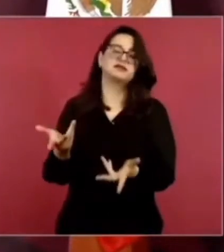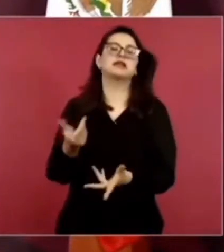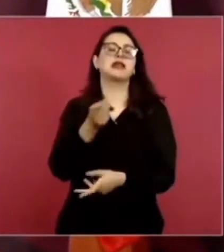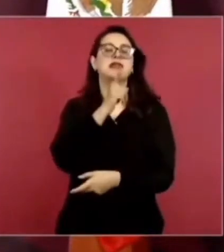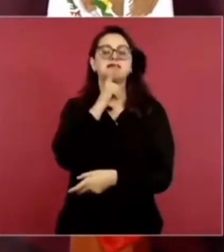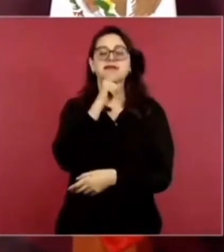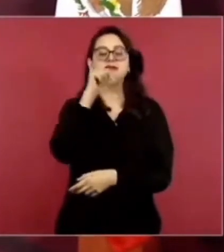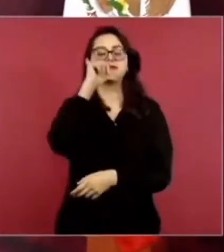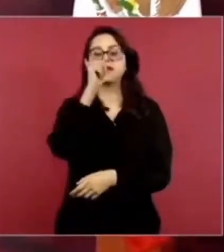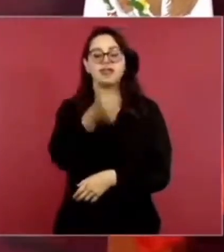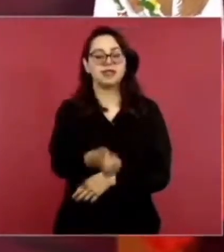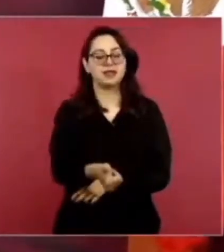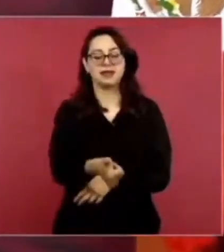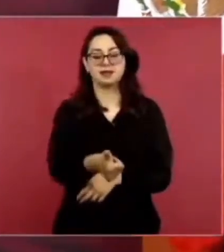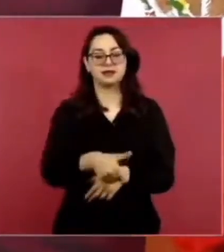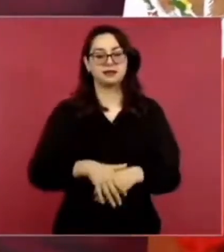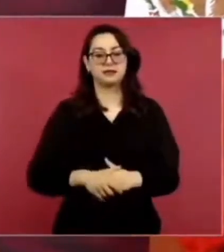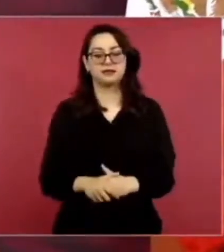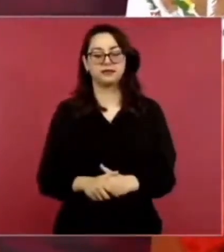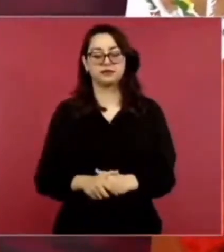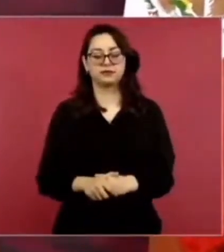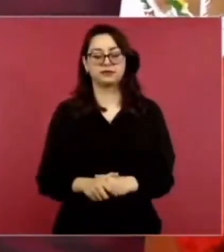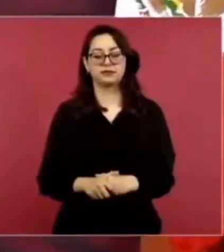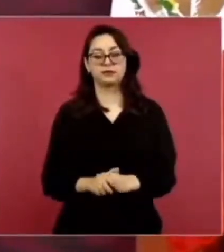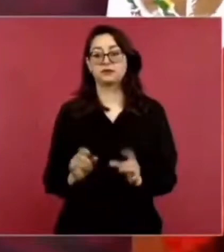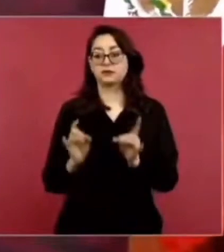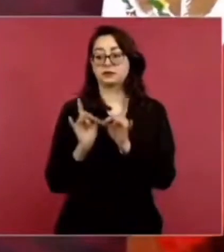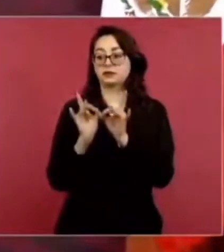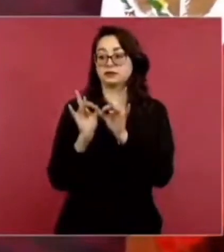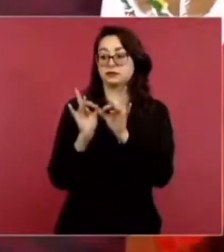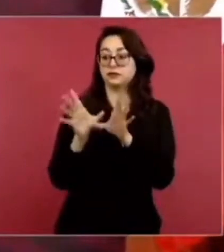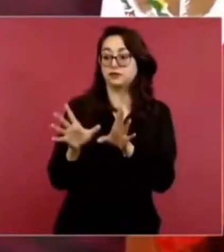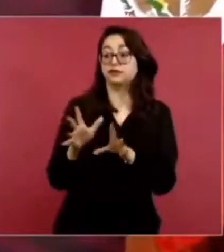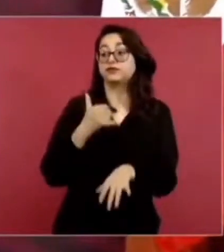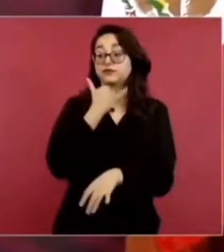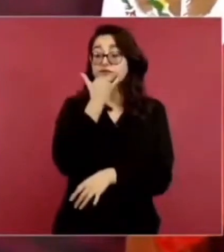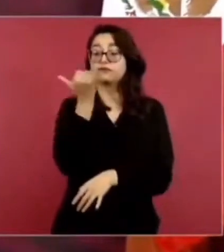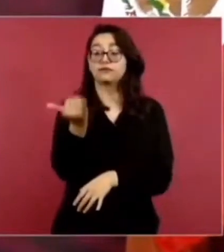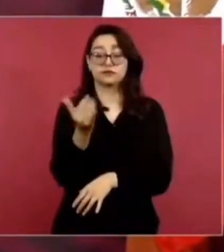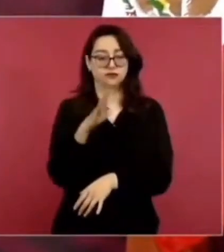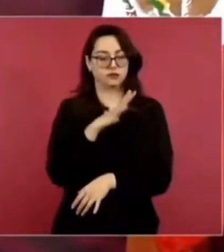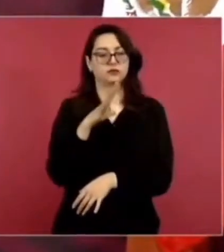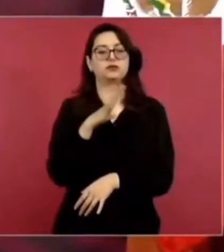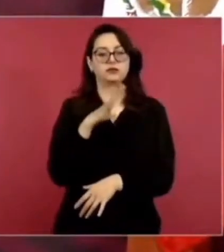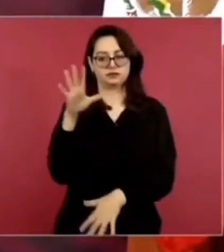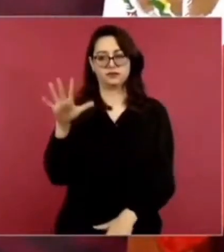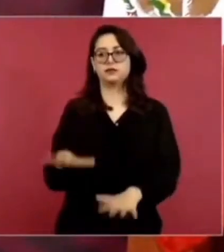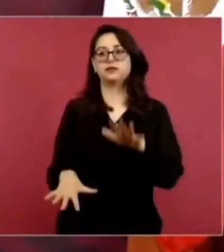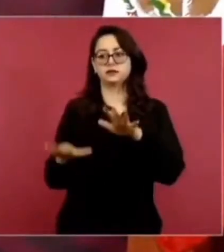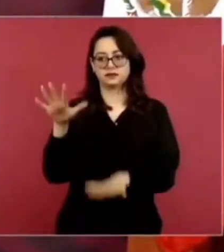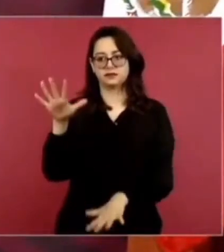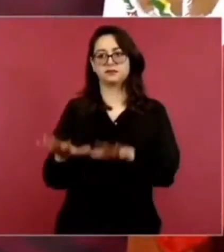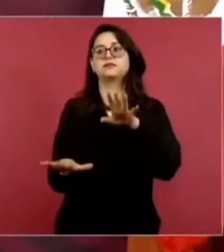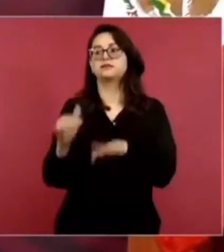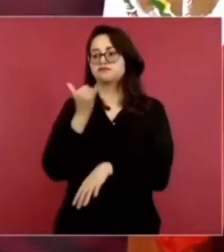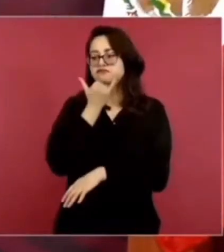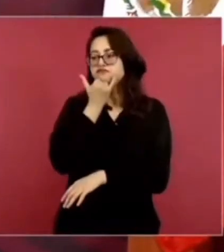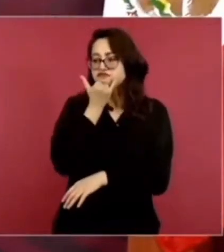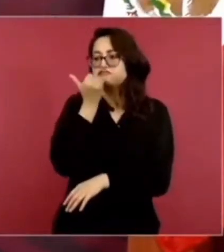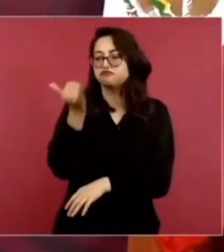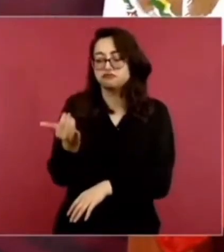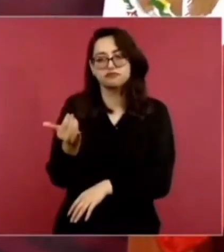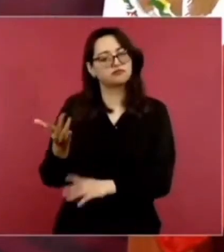Y cuando se cometen errores, a diferencia de lo que sucedió cuando Ayotzinapa,